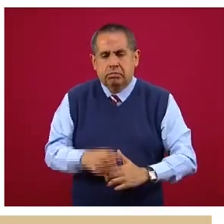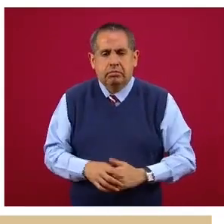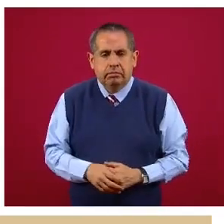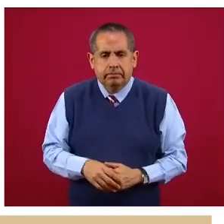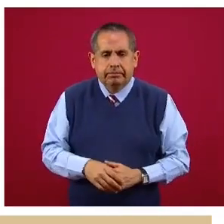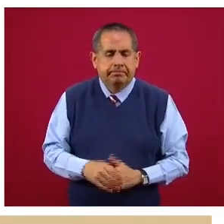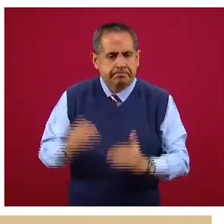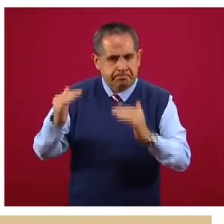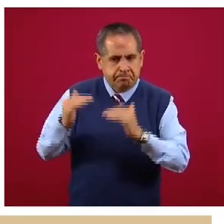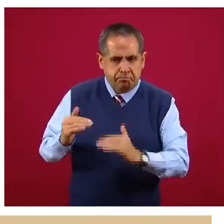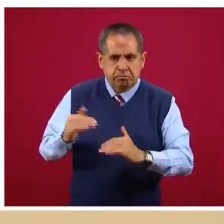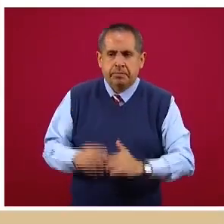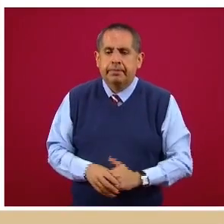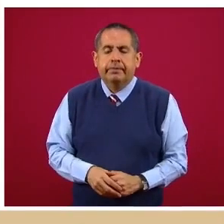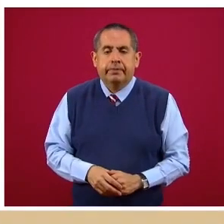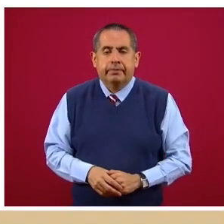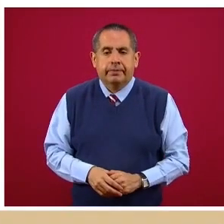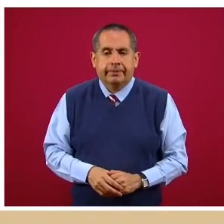La siguiente.